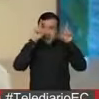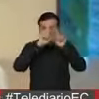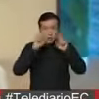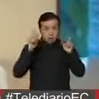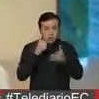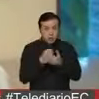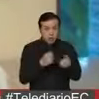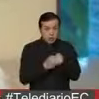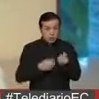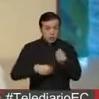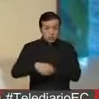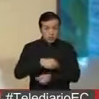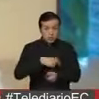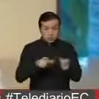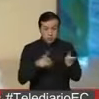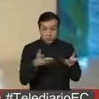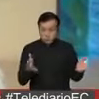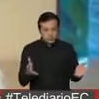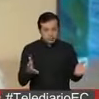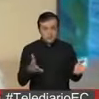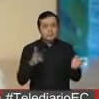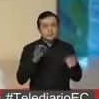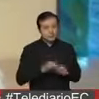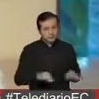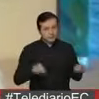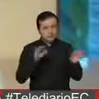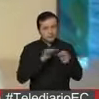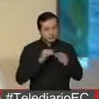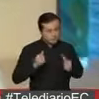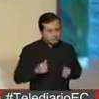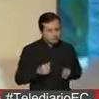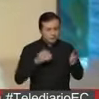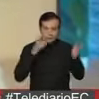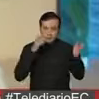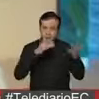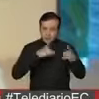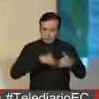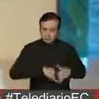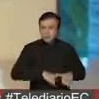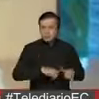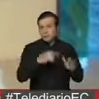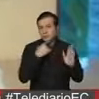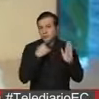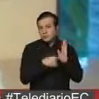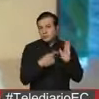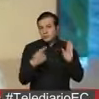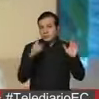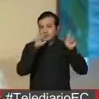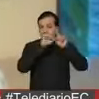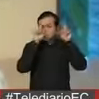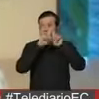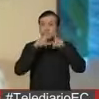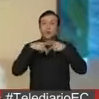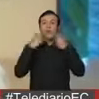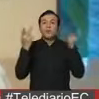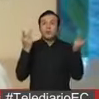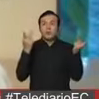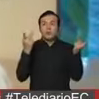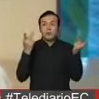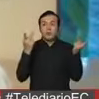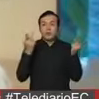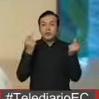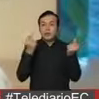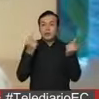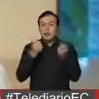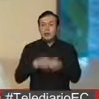está invirtiendo en el ciudadano. Entonces, lo necesario en este momento es seguir por esta senda de, por ejemplo, cerrar las empresas públicas que son un desangre